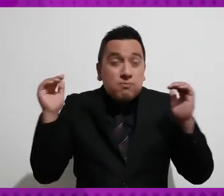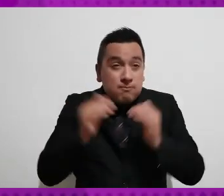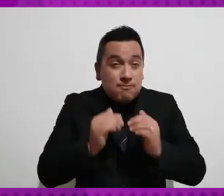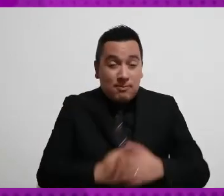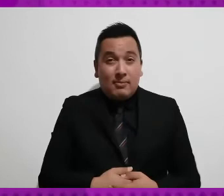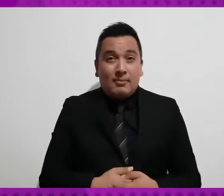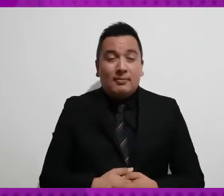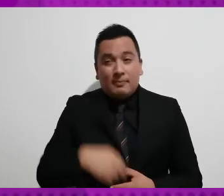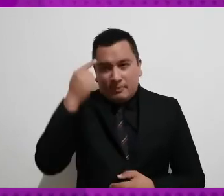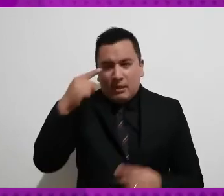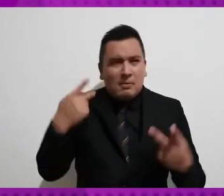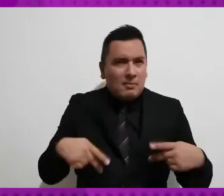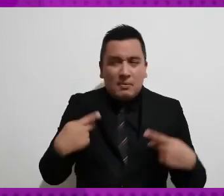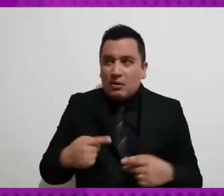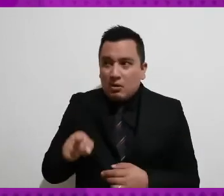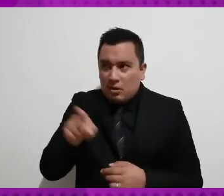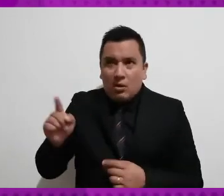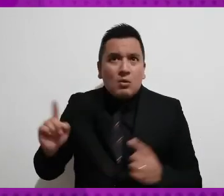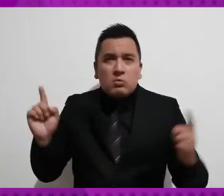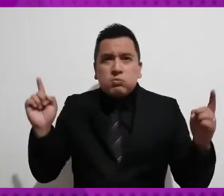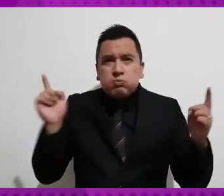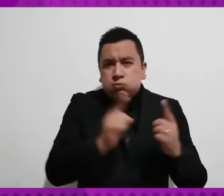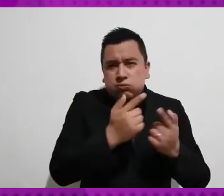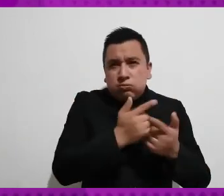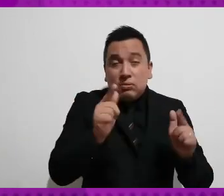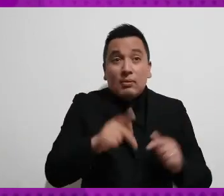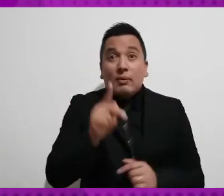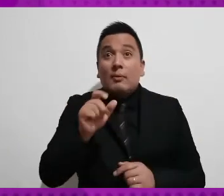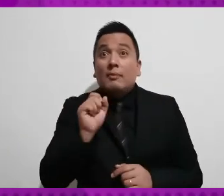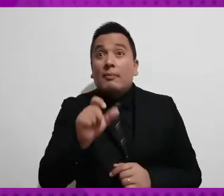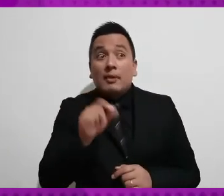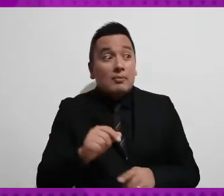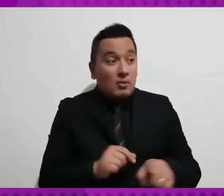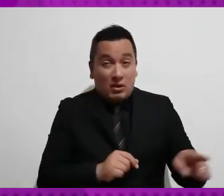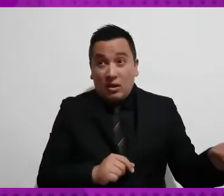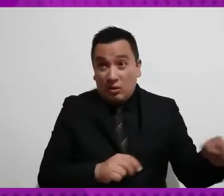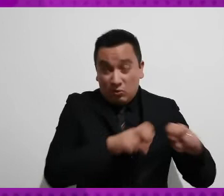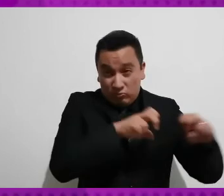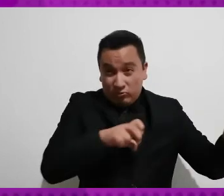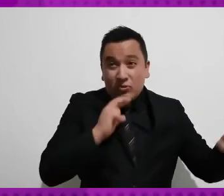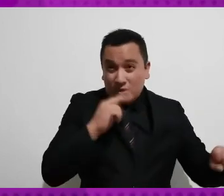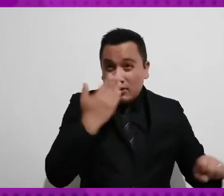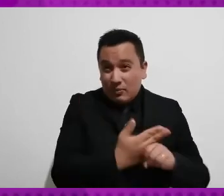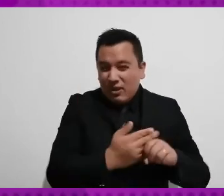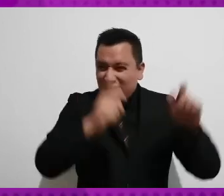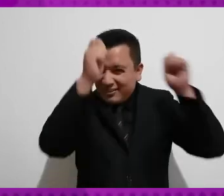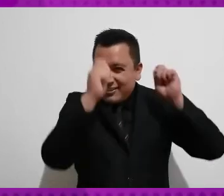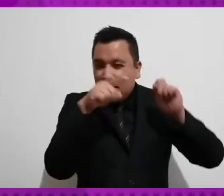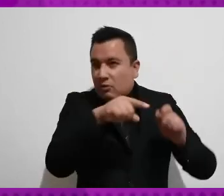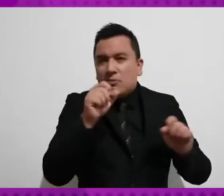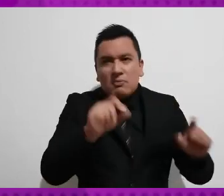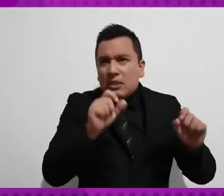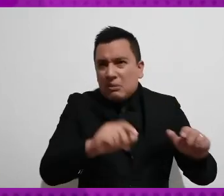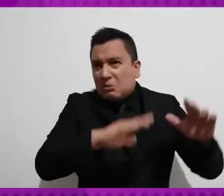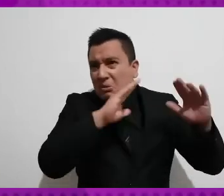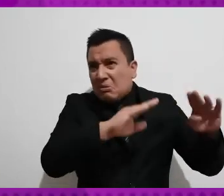el elector que se presenta el día de la jornada electoral. Nuestros funcionarios están capacitados. En las casillas